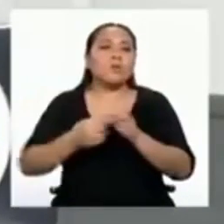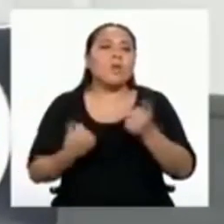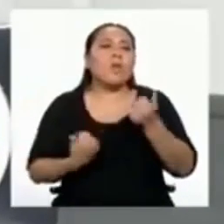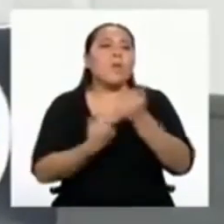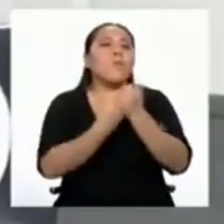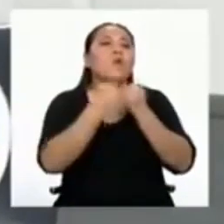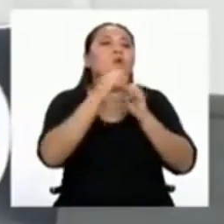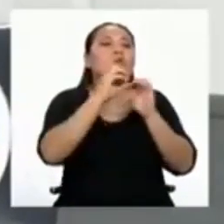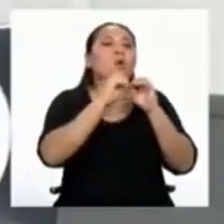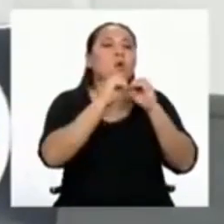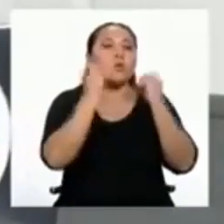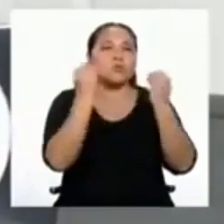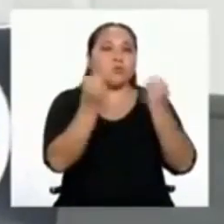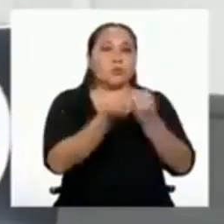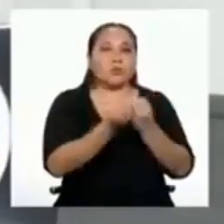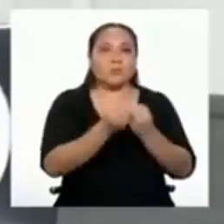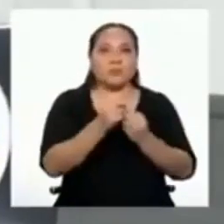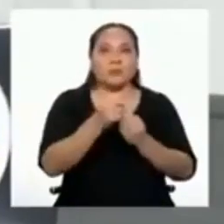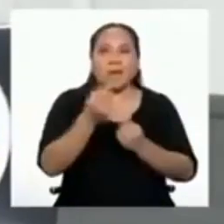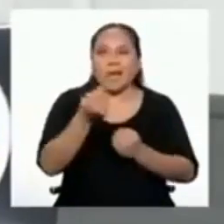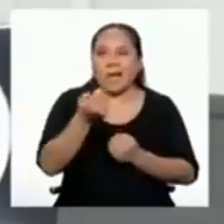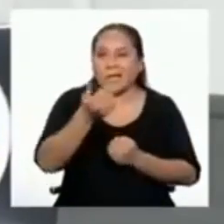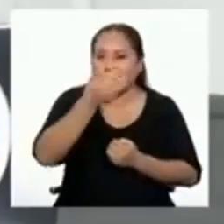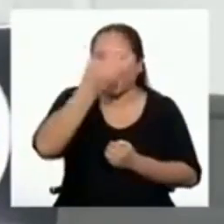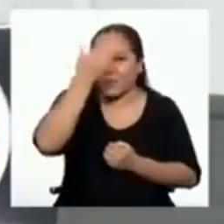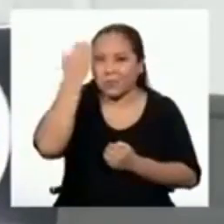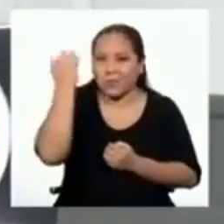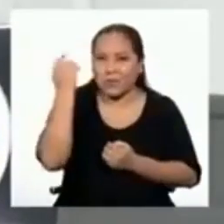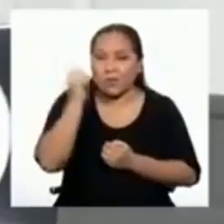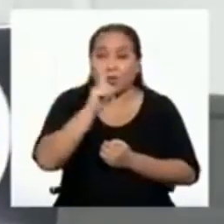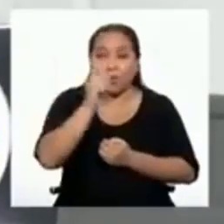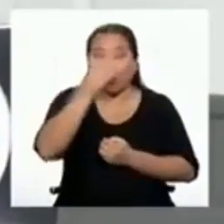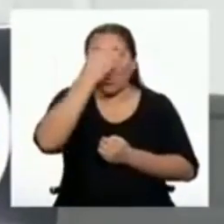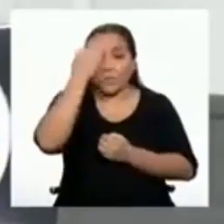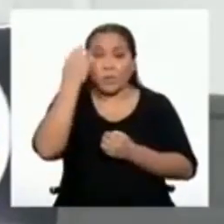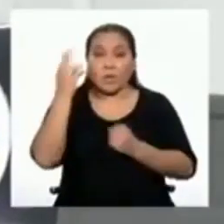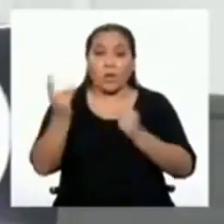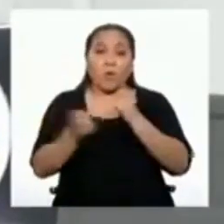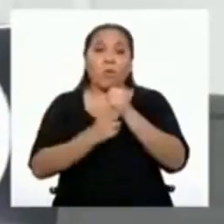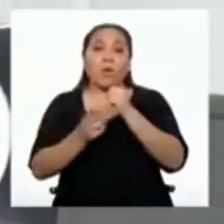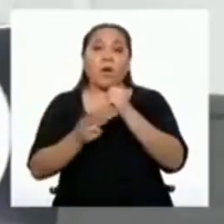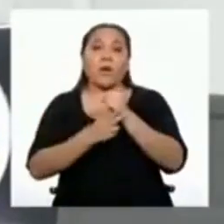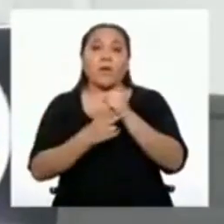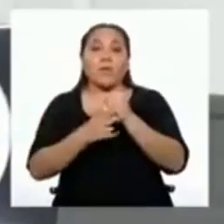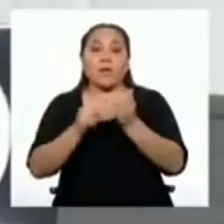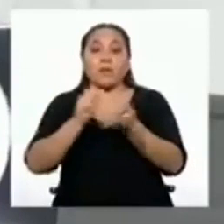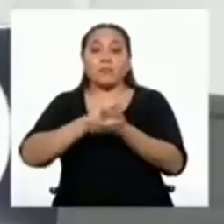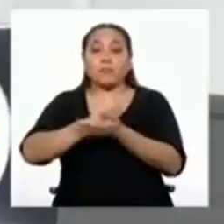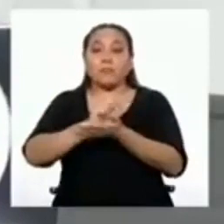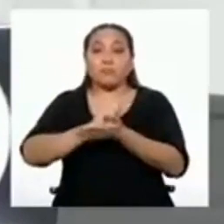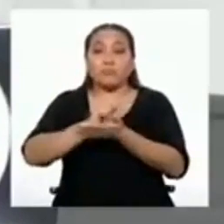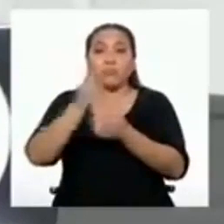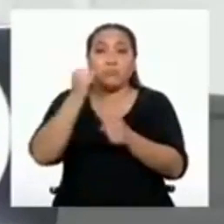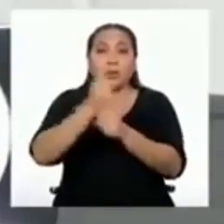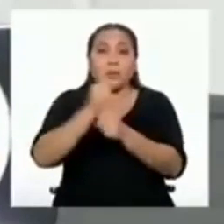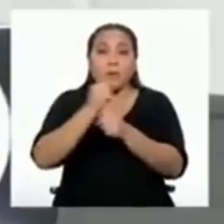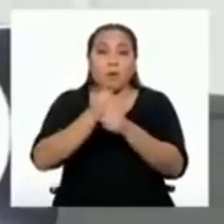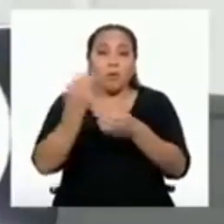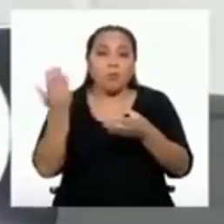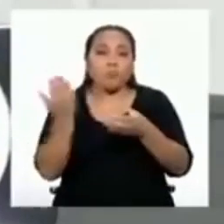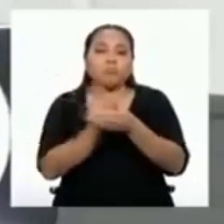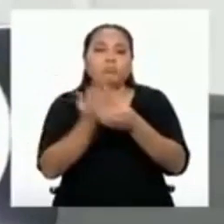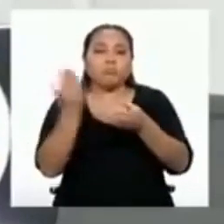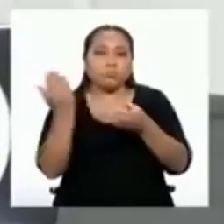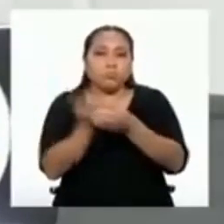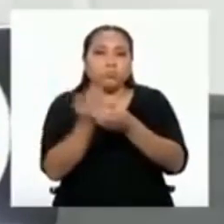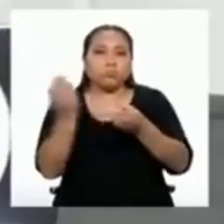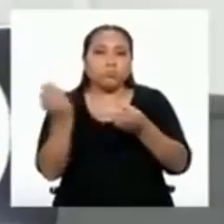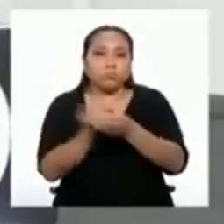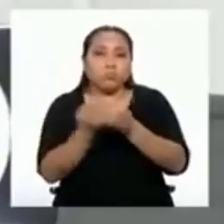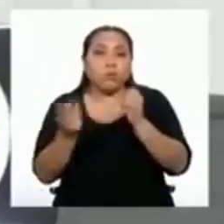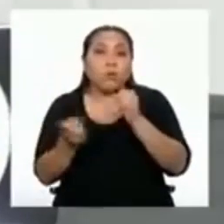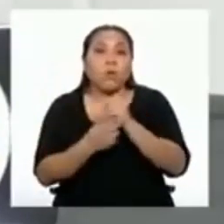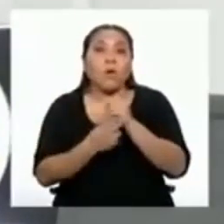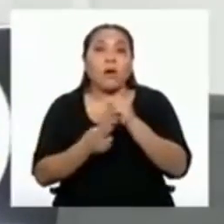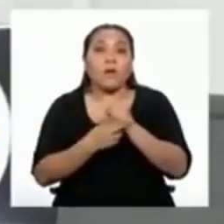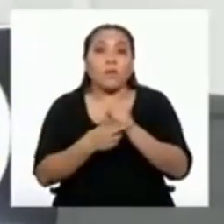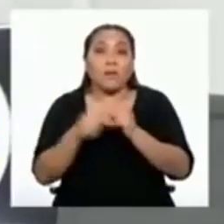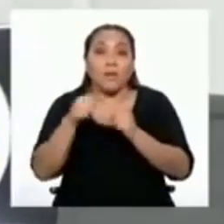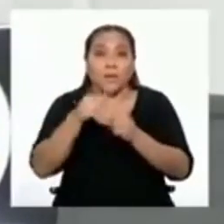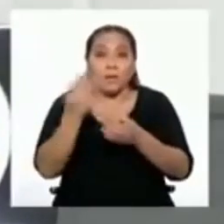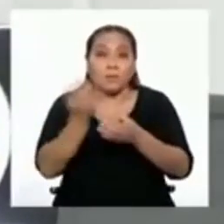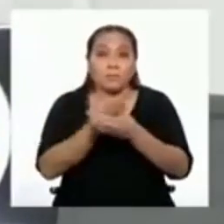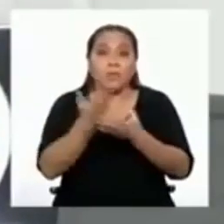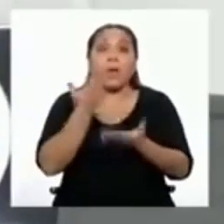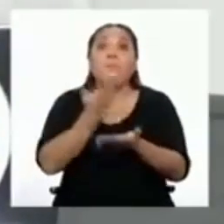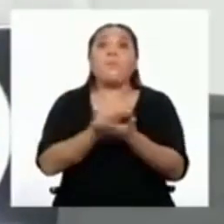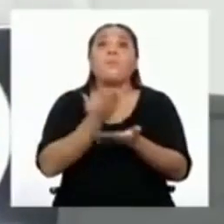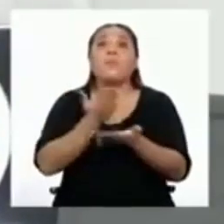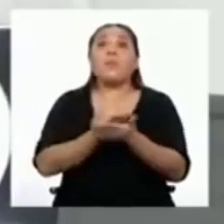instituciones. Casi se me pasa. No olviden de registrar siempre sus trabajos y guardarlos en su portafolio, donde están archivando